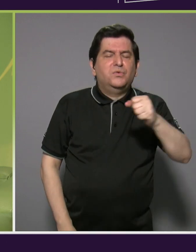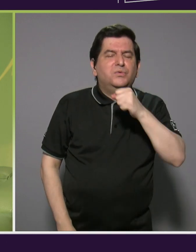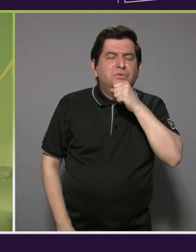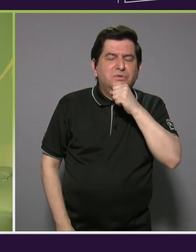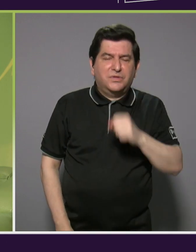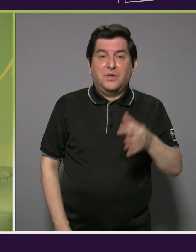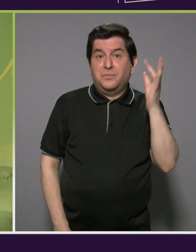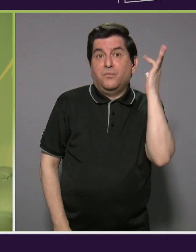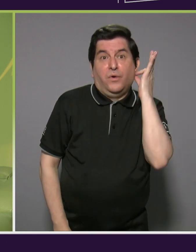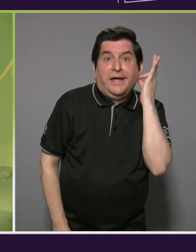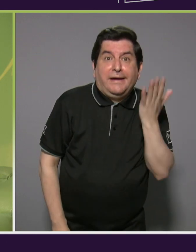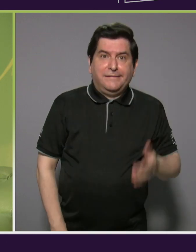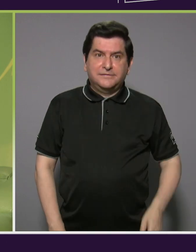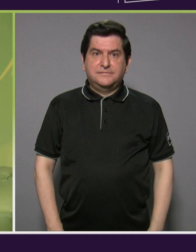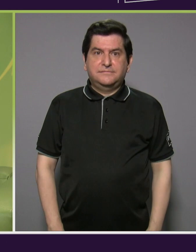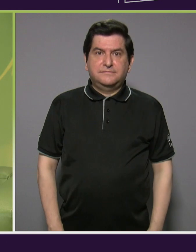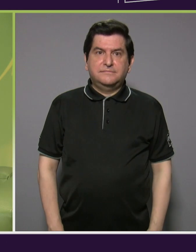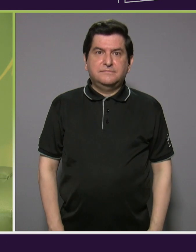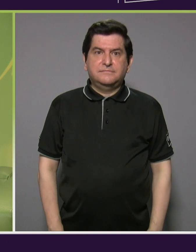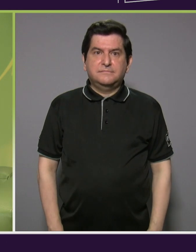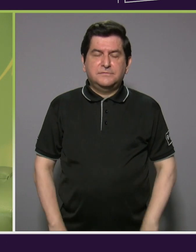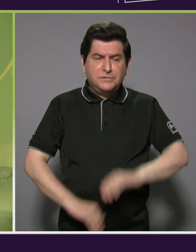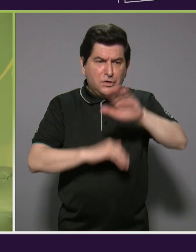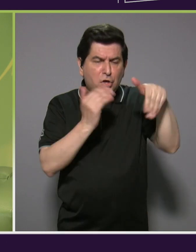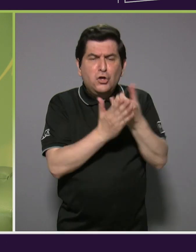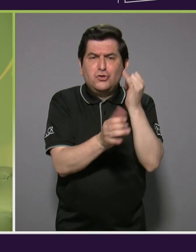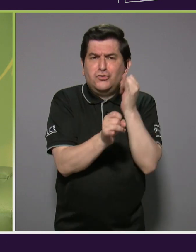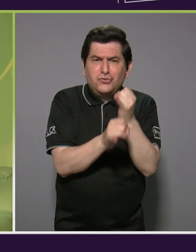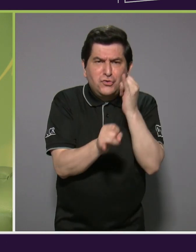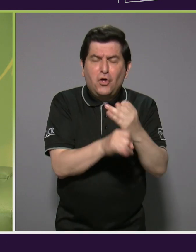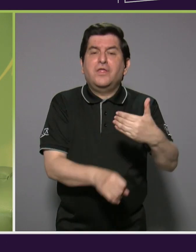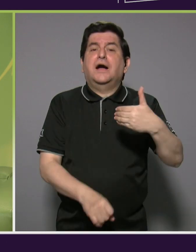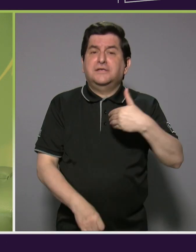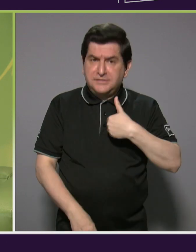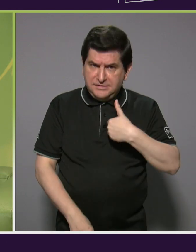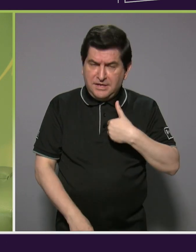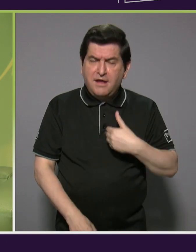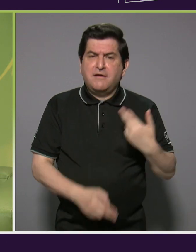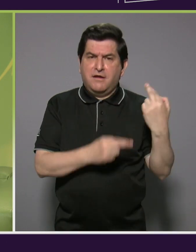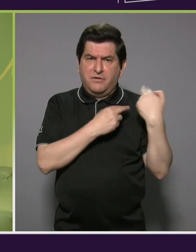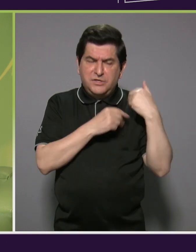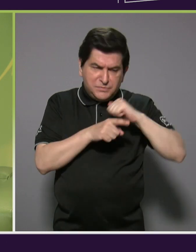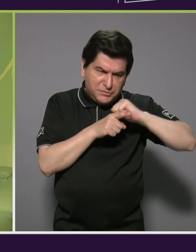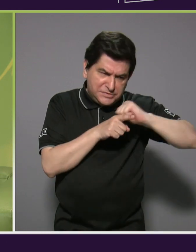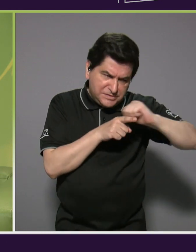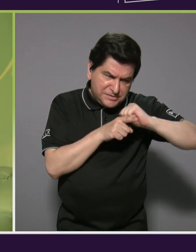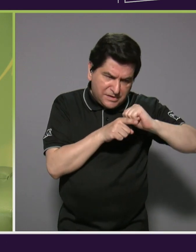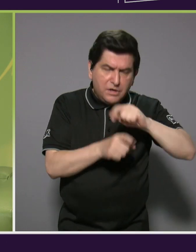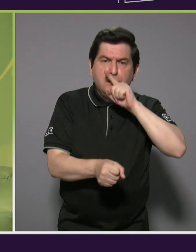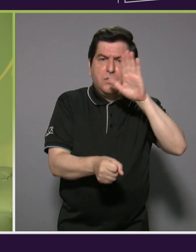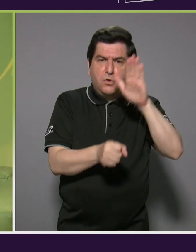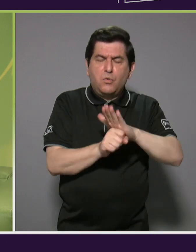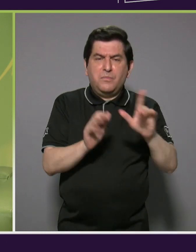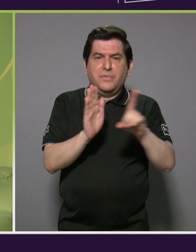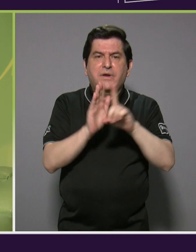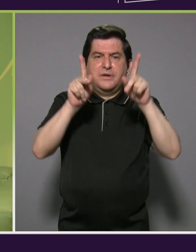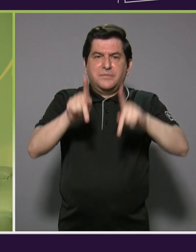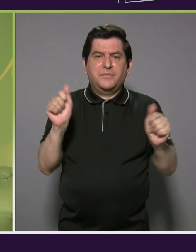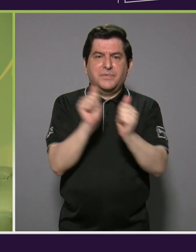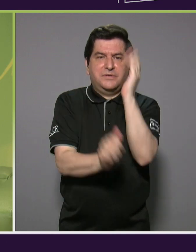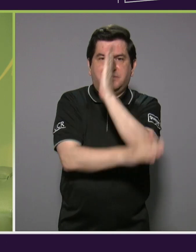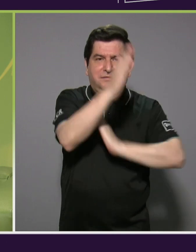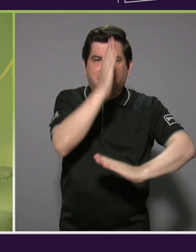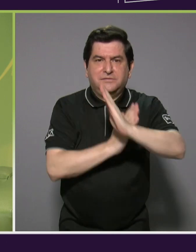mujeres, etcétera, ¿verdad? Entonces, todas las instituciones tienen que estar capacitadas para cumplir los derechos de las personas con